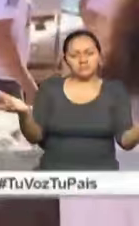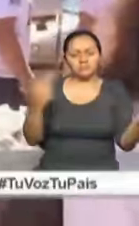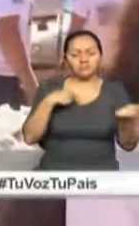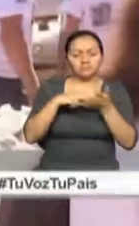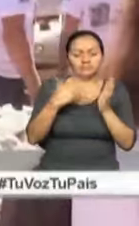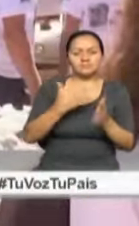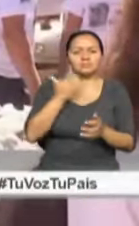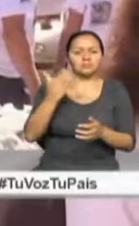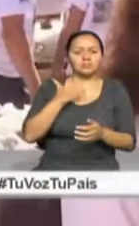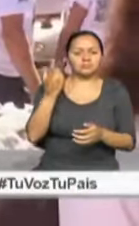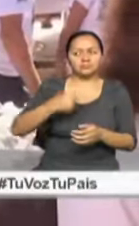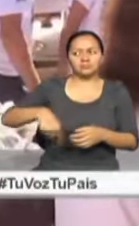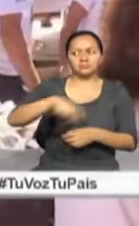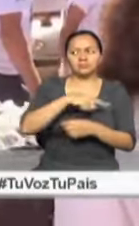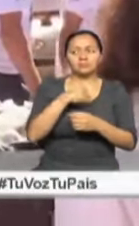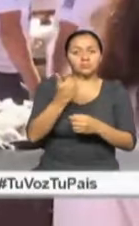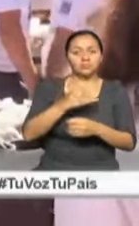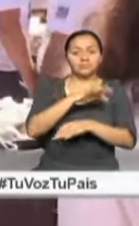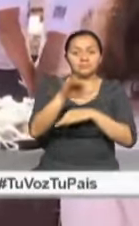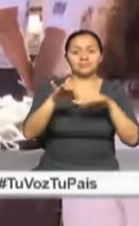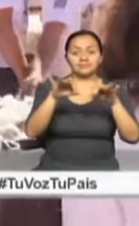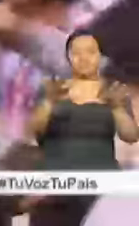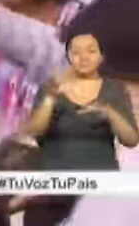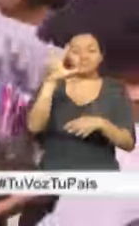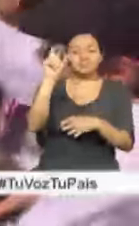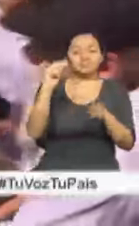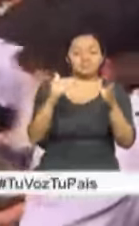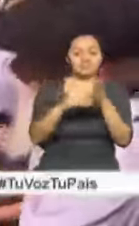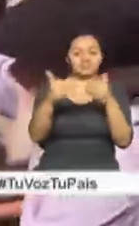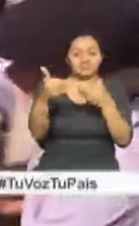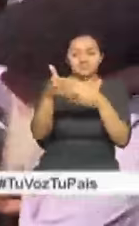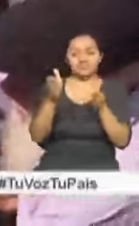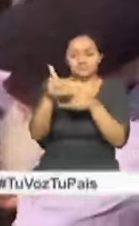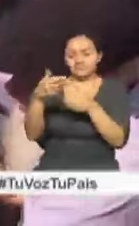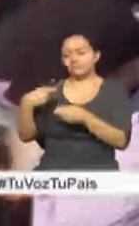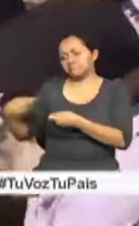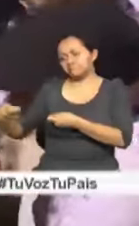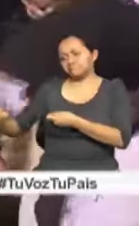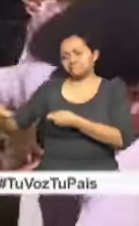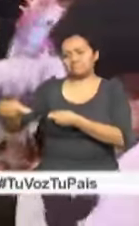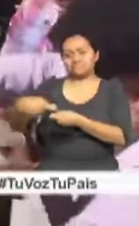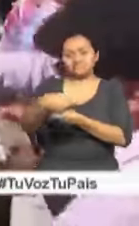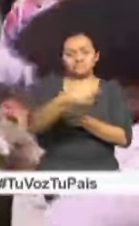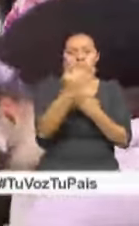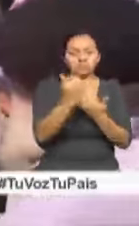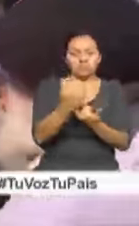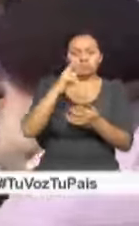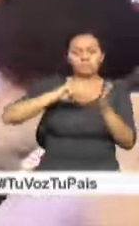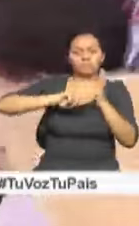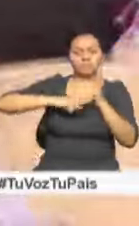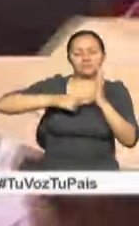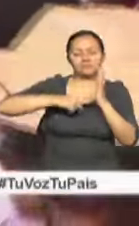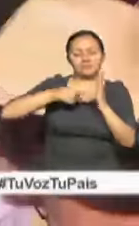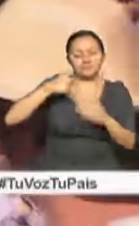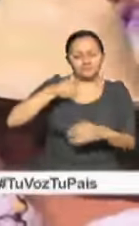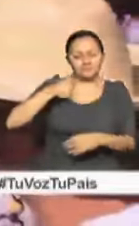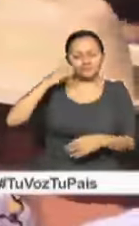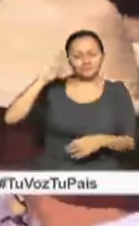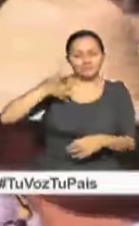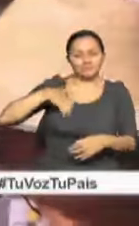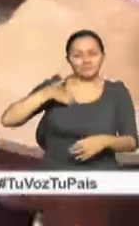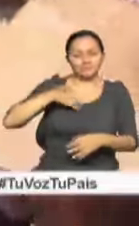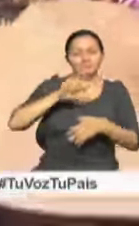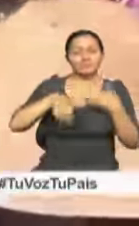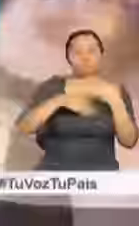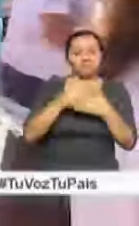Nosotros venimos a regalar estos 30.000 paquetes acá a la ciudad de Buenos Aires para reclamar el precio justo que necesitamos de